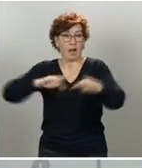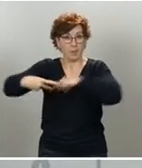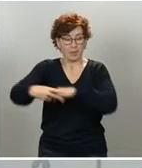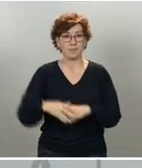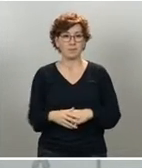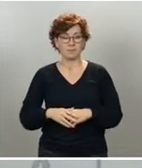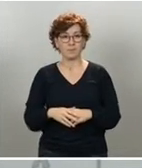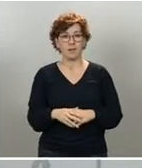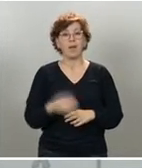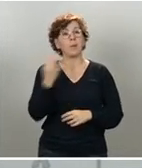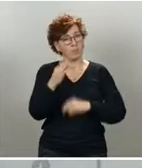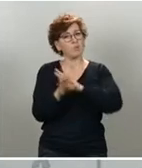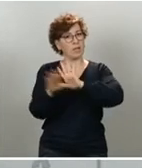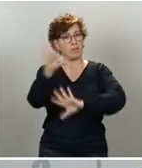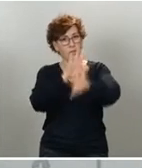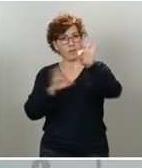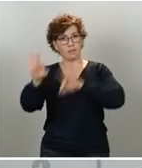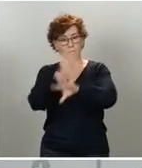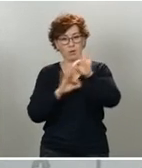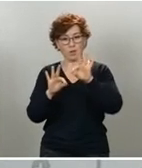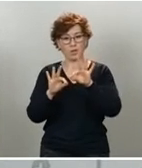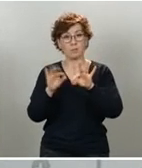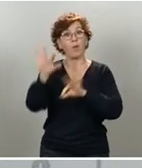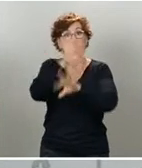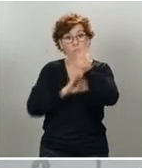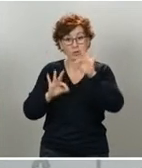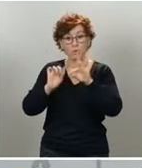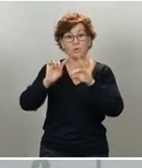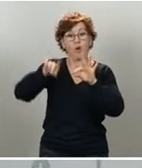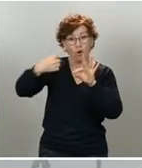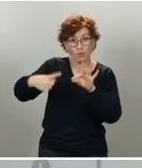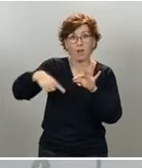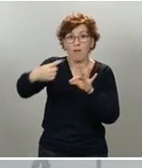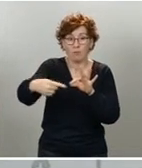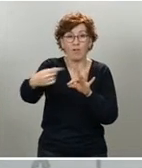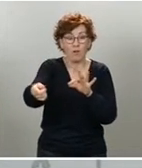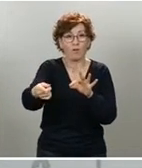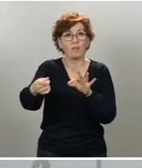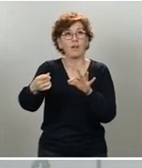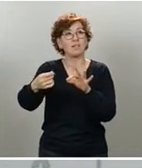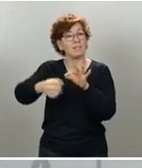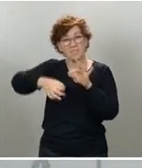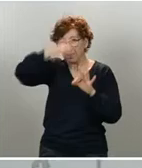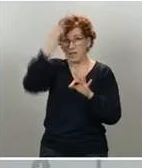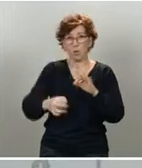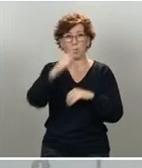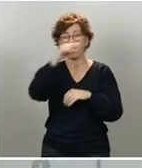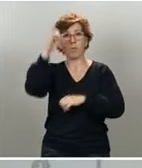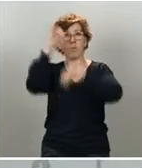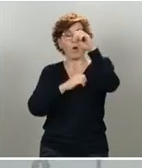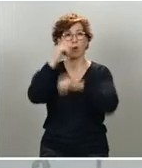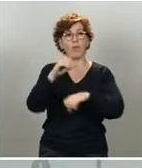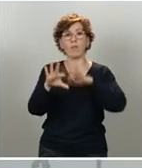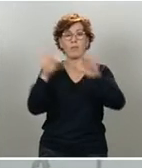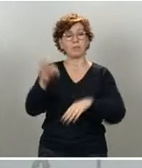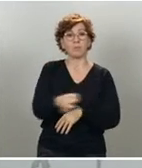y después de estas, lógicamente, vendrán otras. Y nunca podremos estar completamente seguros de que acertaremos con cada una de